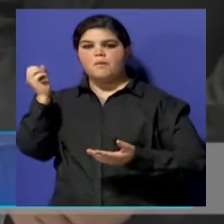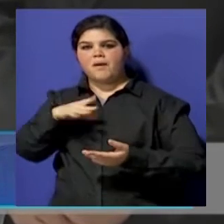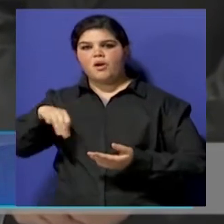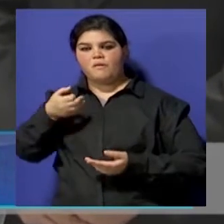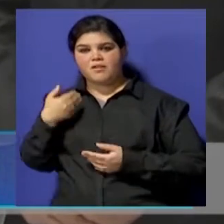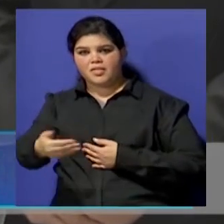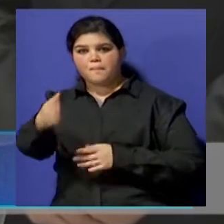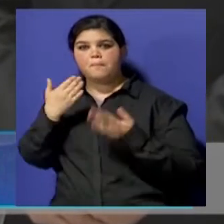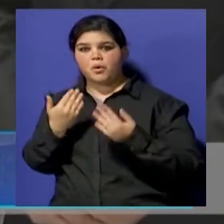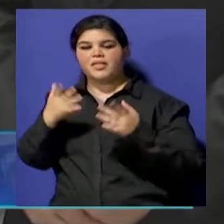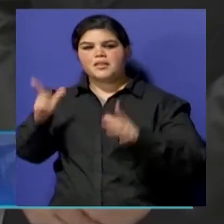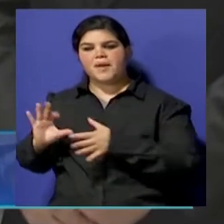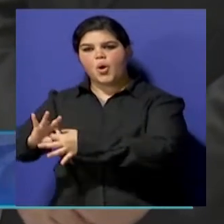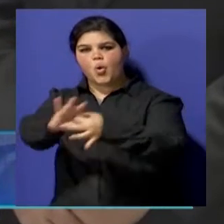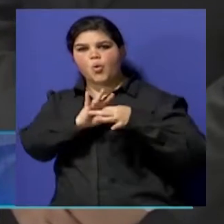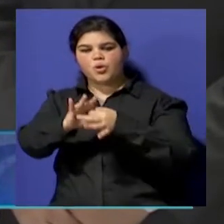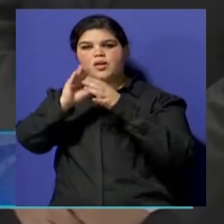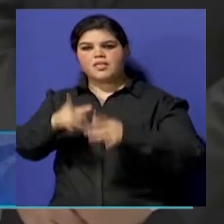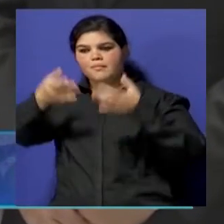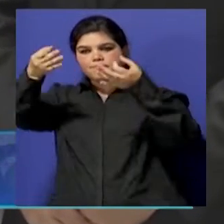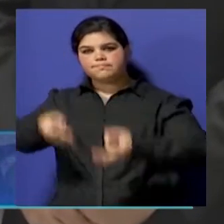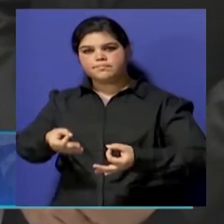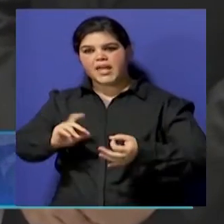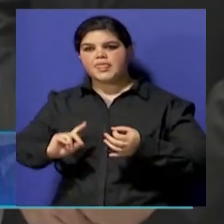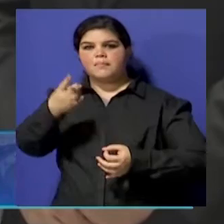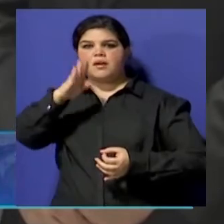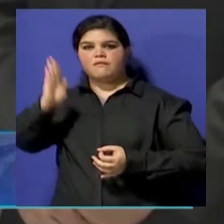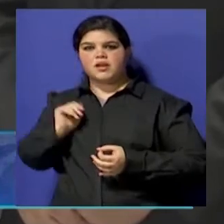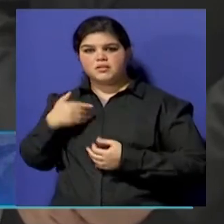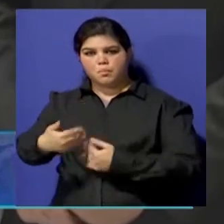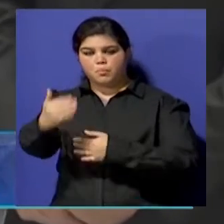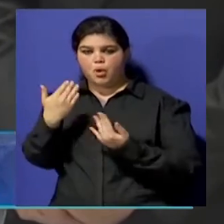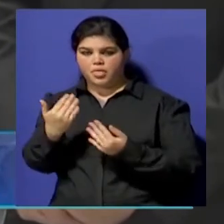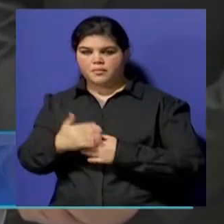brasileño, sustentar la unión, integridad e independencia de Brasil.